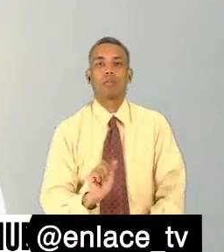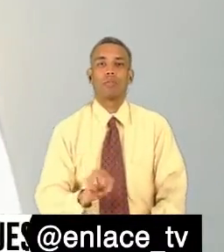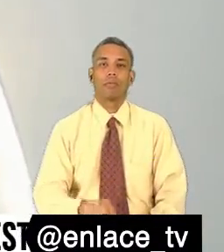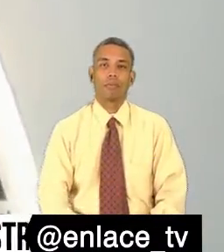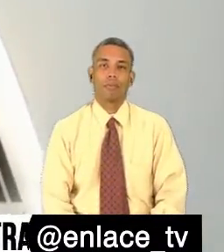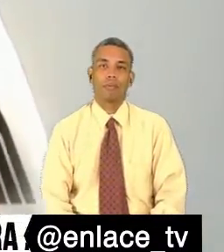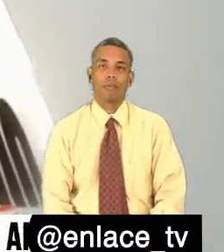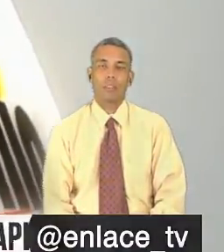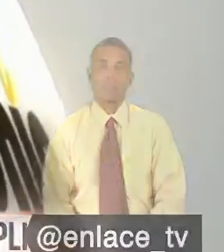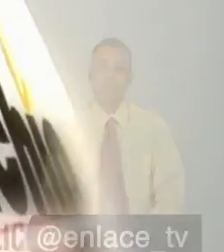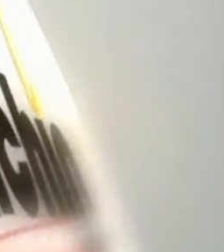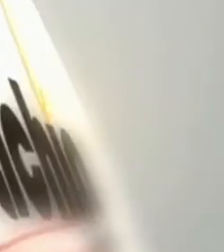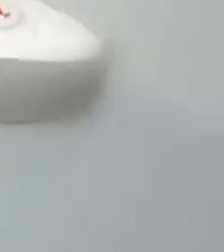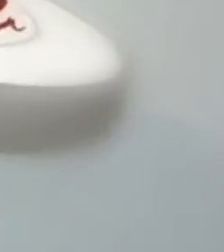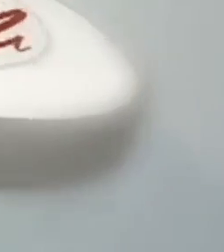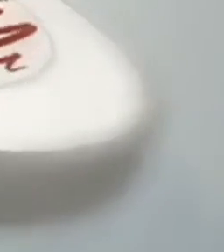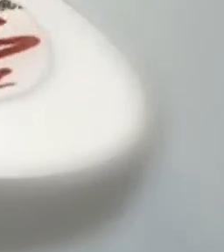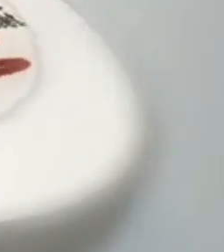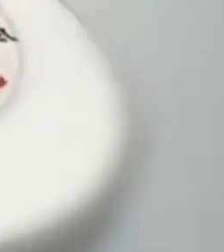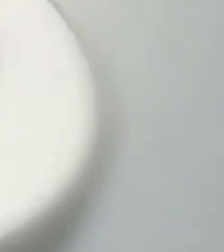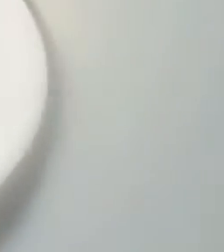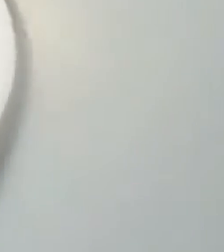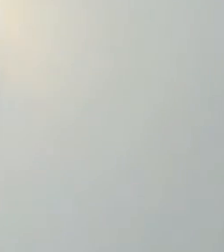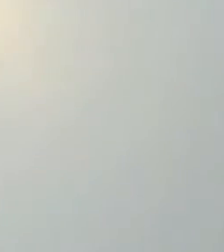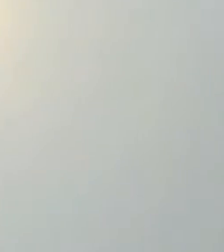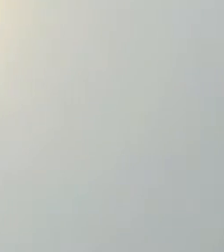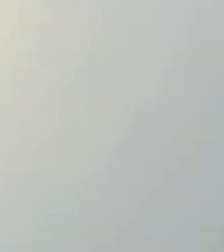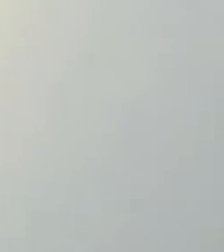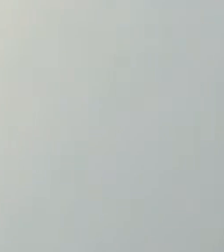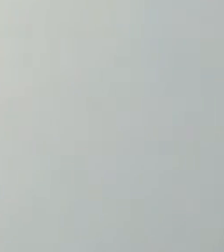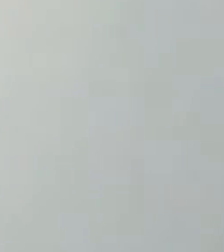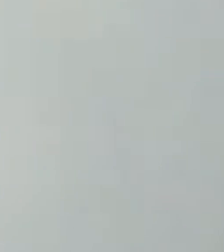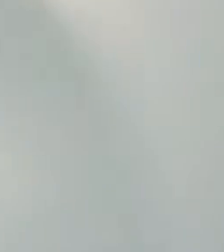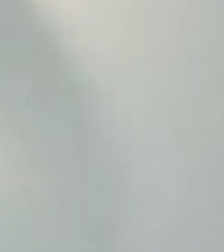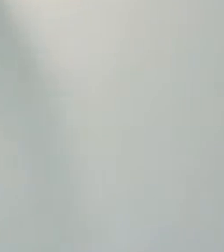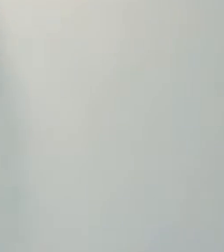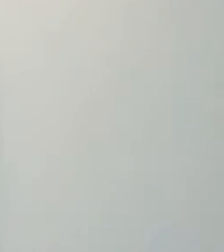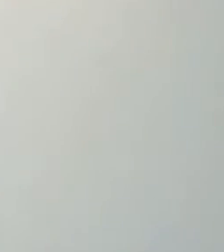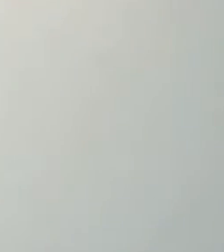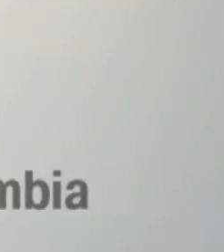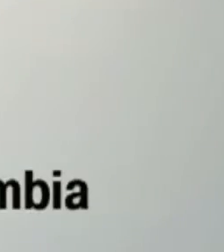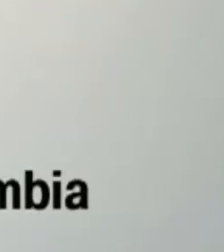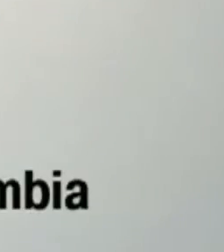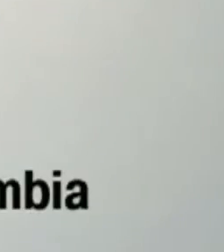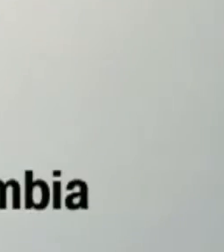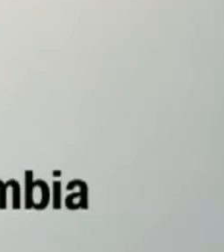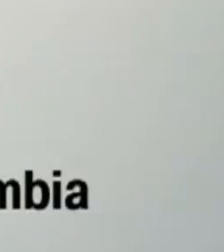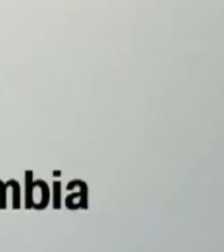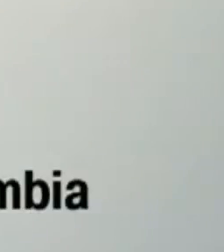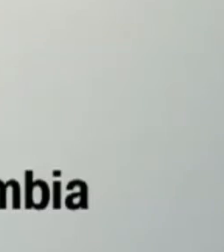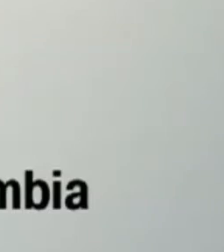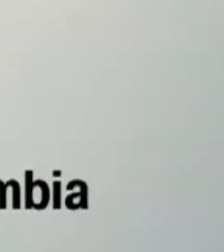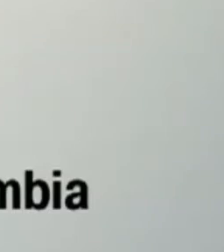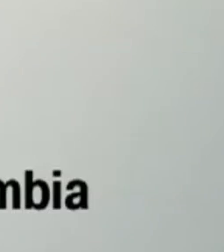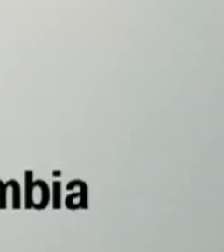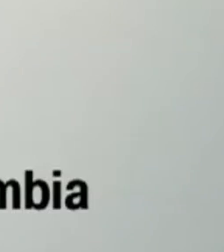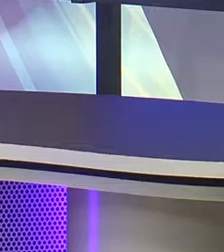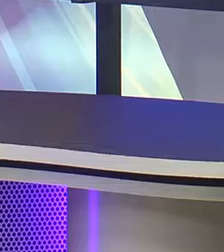Hasta aquí los deportes, con el patrocinio de Restaurante El Machín Gourmet, ahora en su nueva sede en el barrio Colombia.